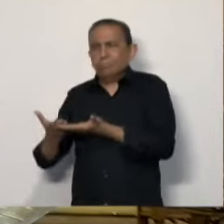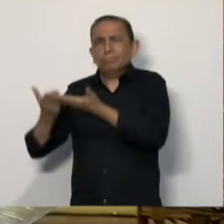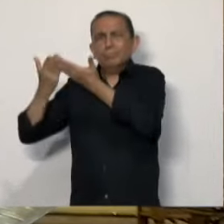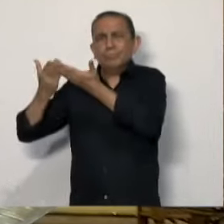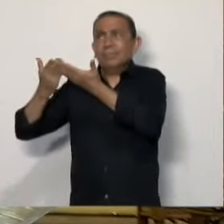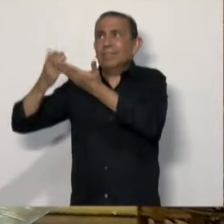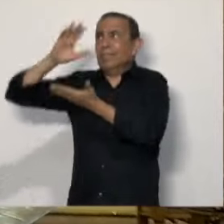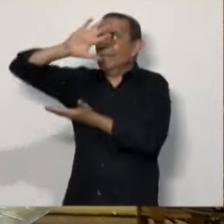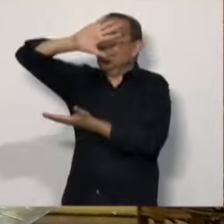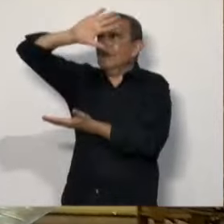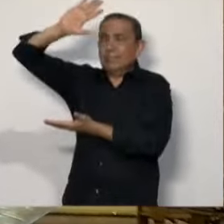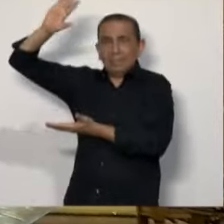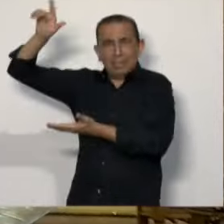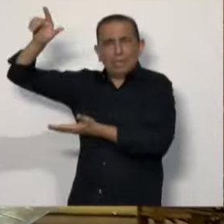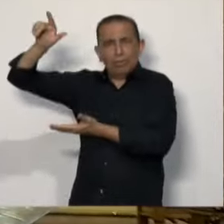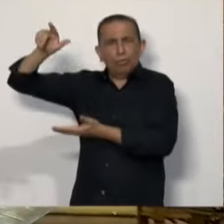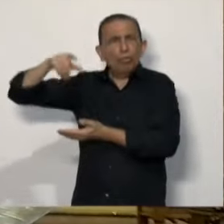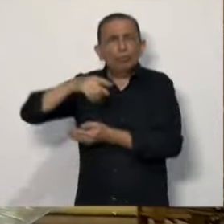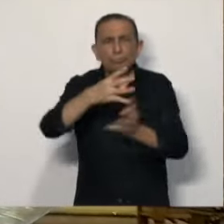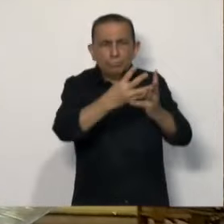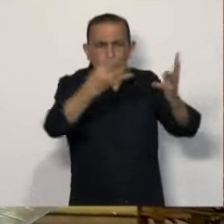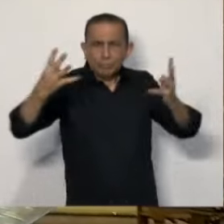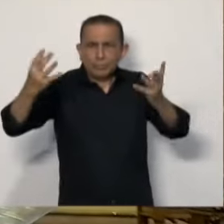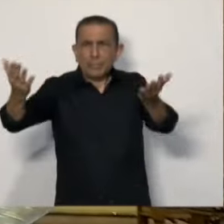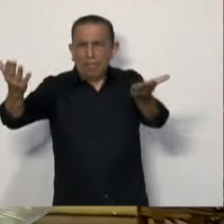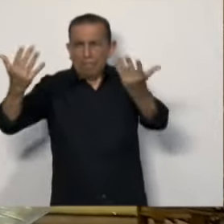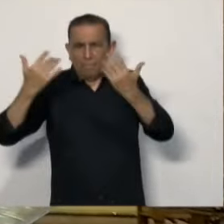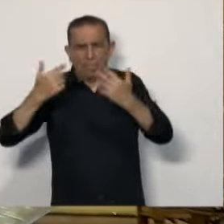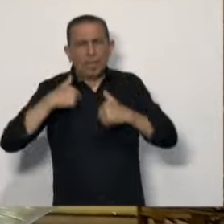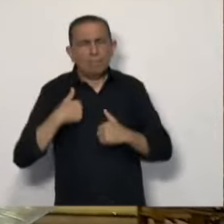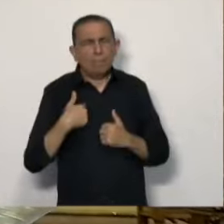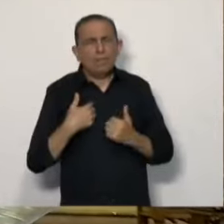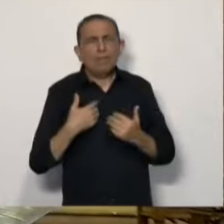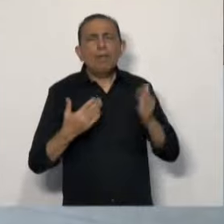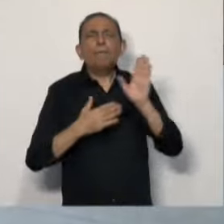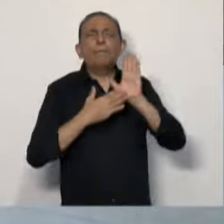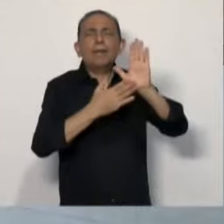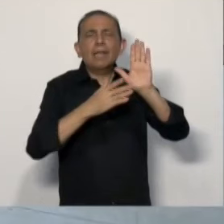tierra, atraeré a todos hacia mí». Palabra del Señor.